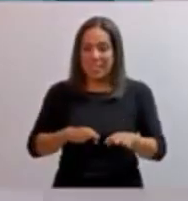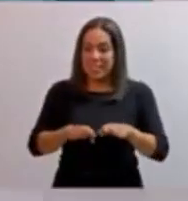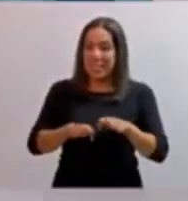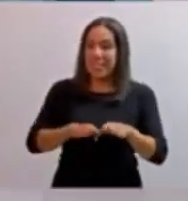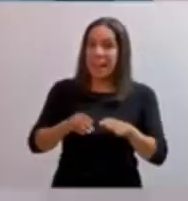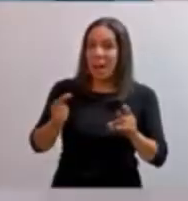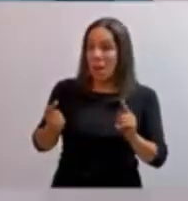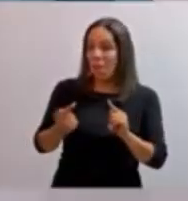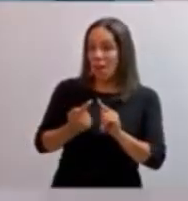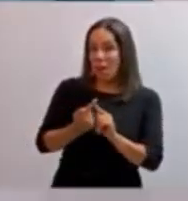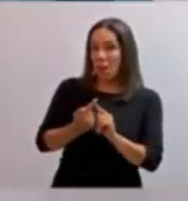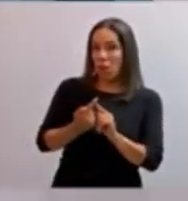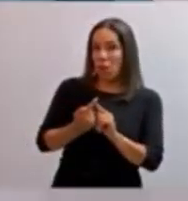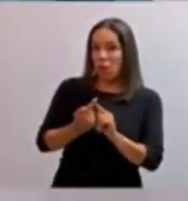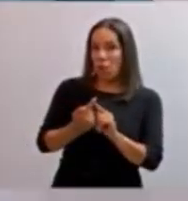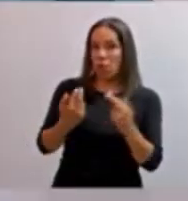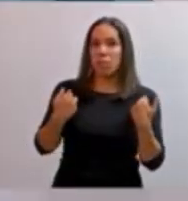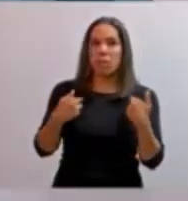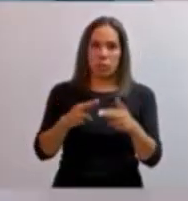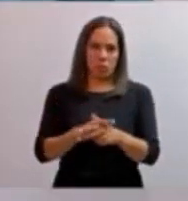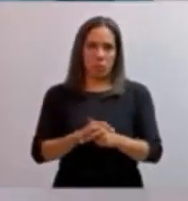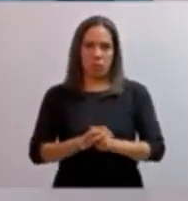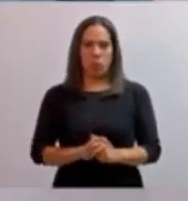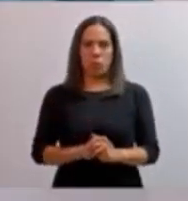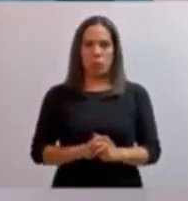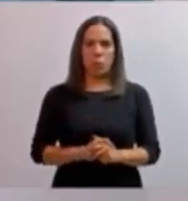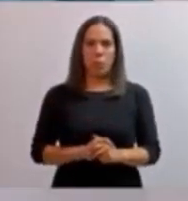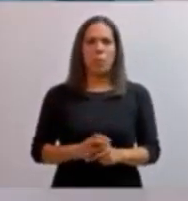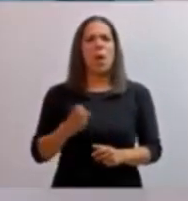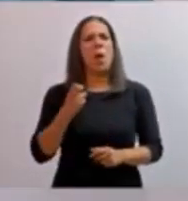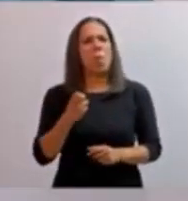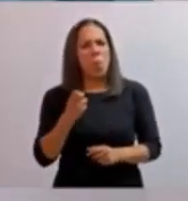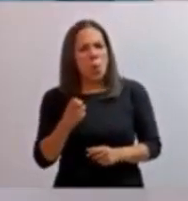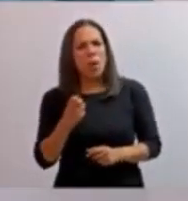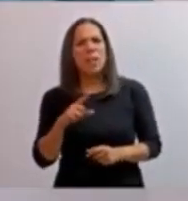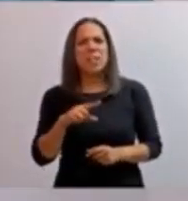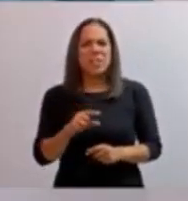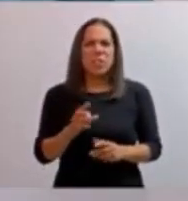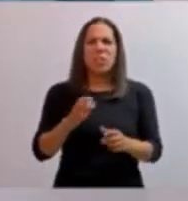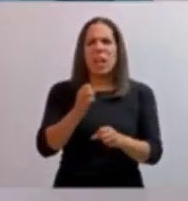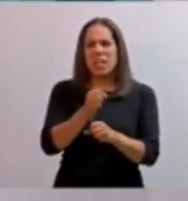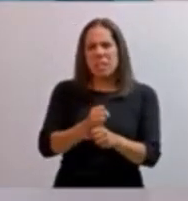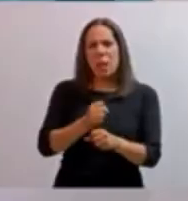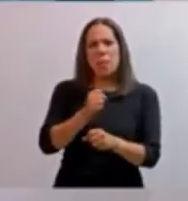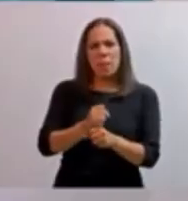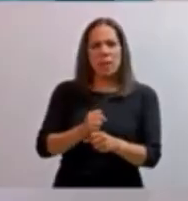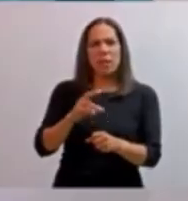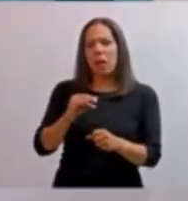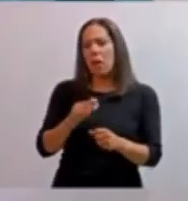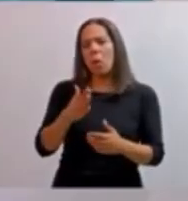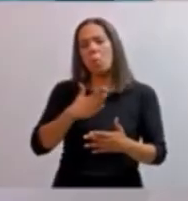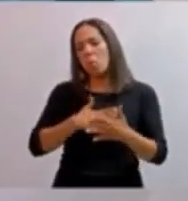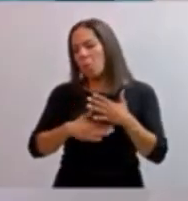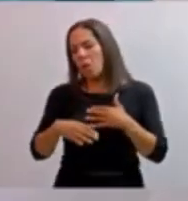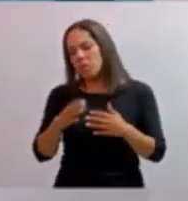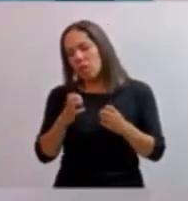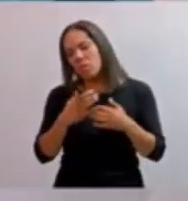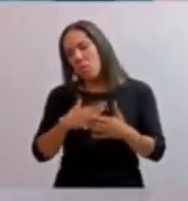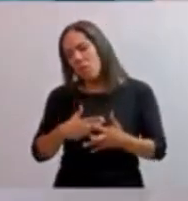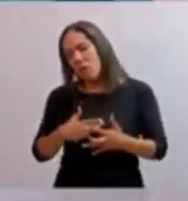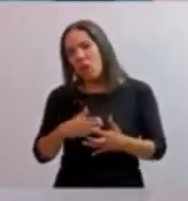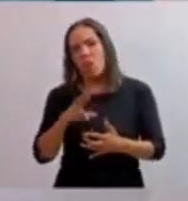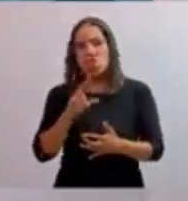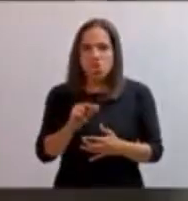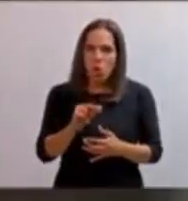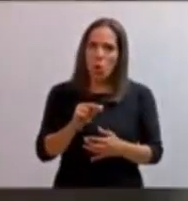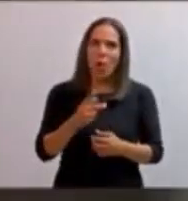pensar que la práctica de los maestros no es una reproducción pasiva de la formación profesional o de